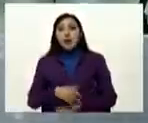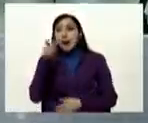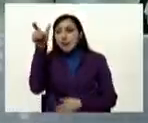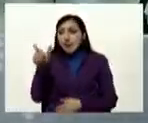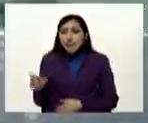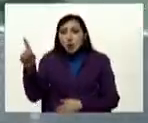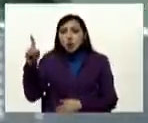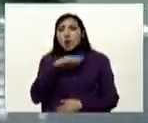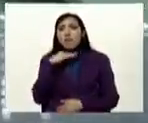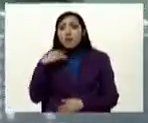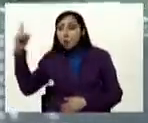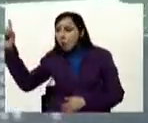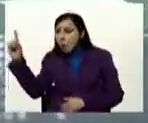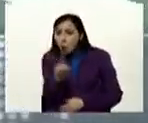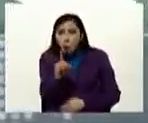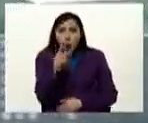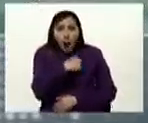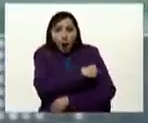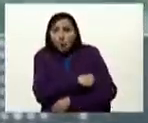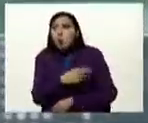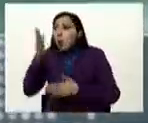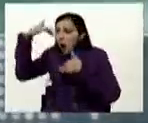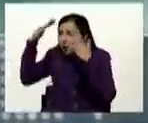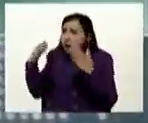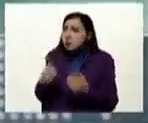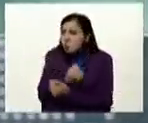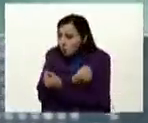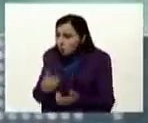ser atendido de inmediato y con amor.